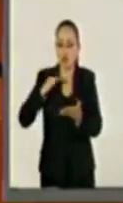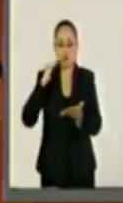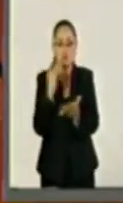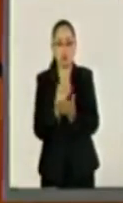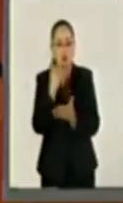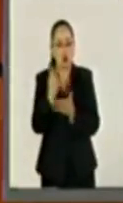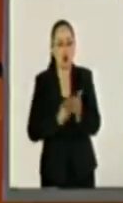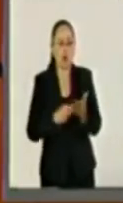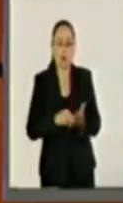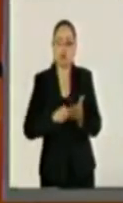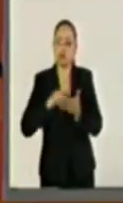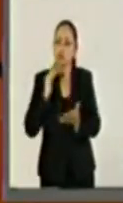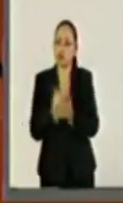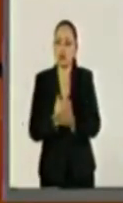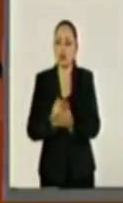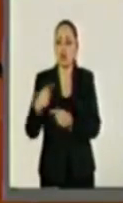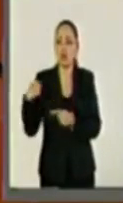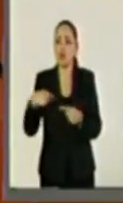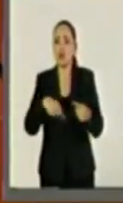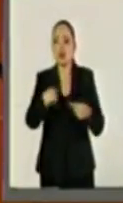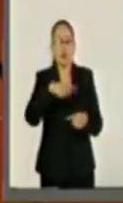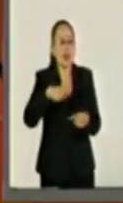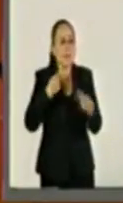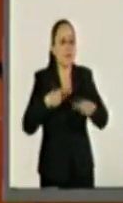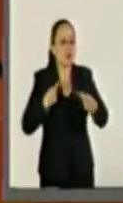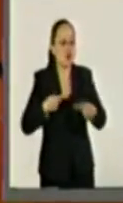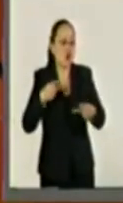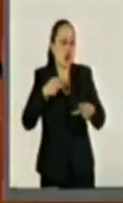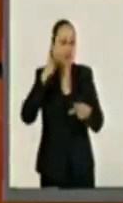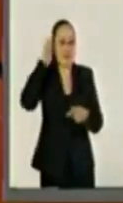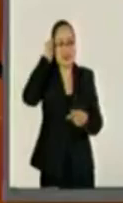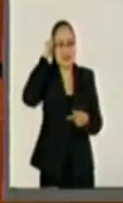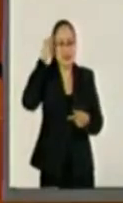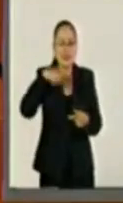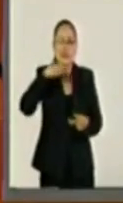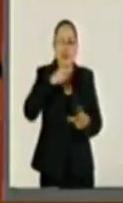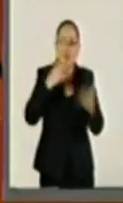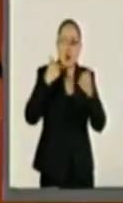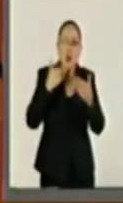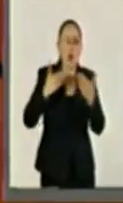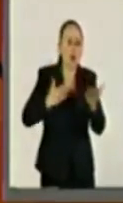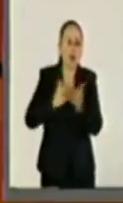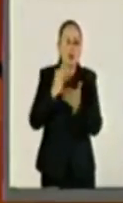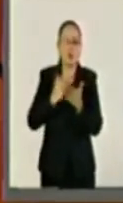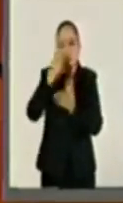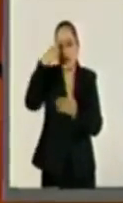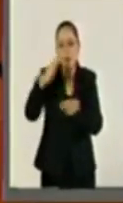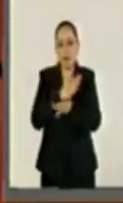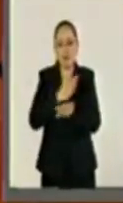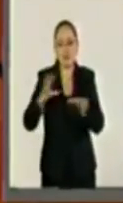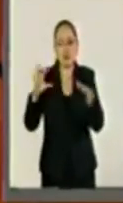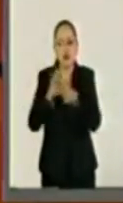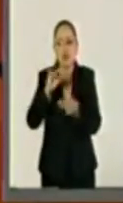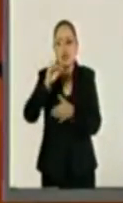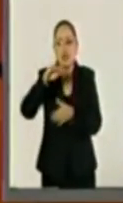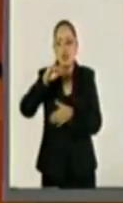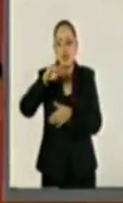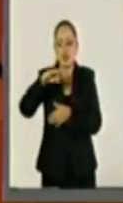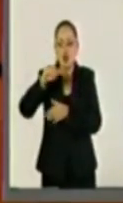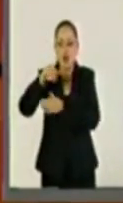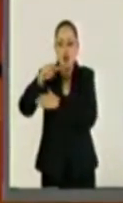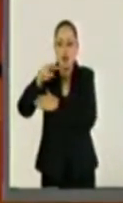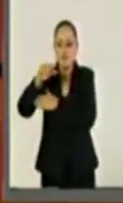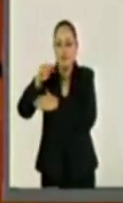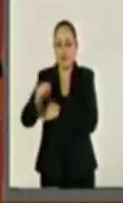suspendido, por lo que a la fecha las personas trabajadoras del hogar continúan sin acceso a los beneficios del Infonavit para